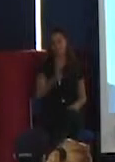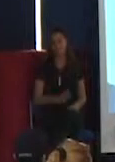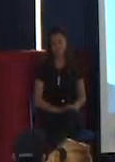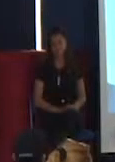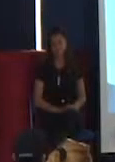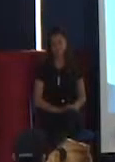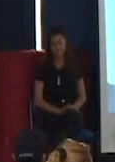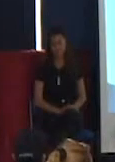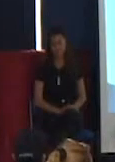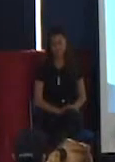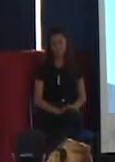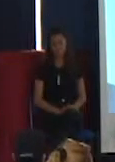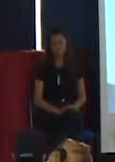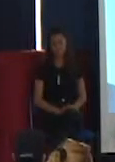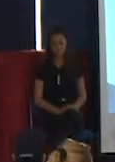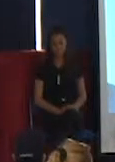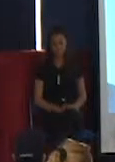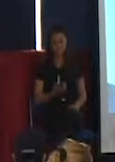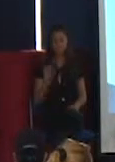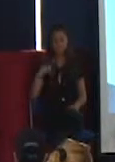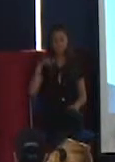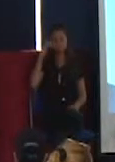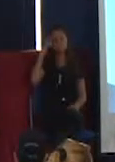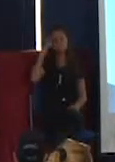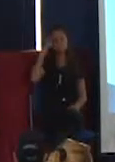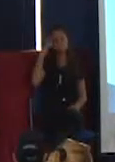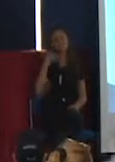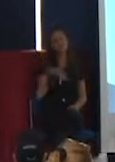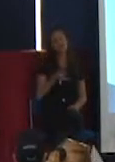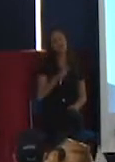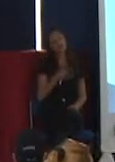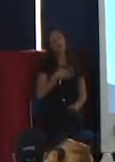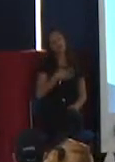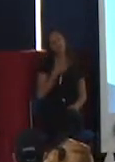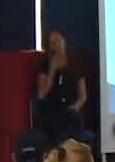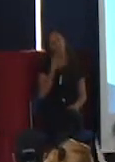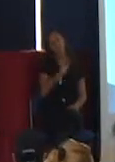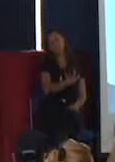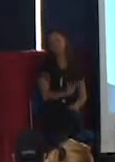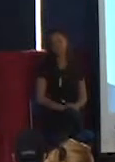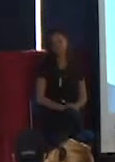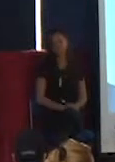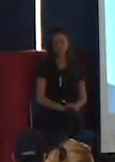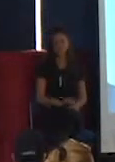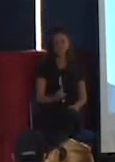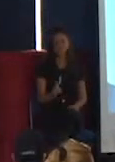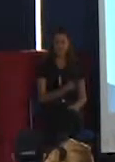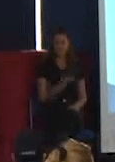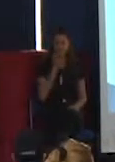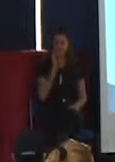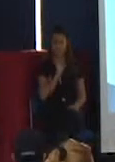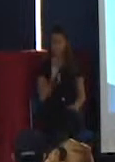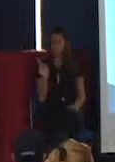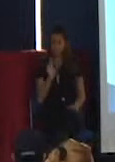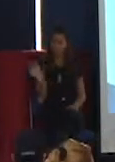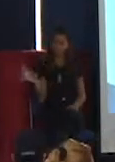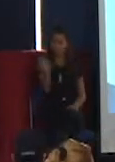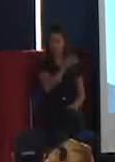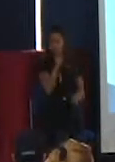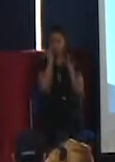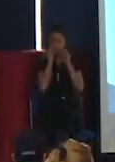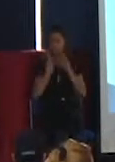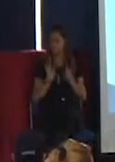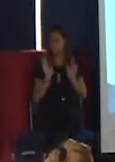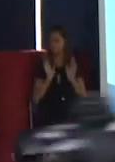Porque pensamos que siempre le vamos a dar el pobrecito. Pobrecito no, todos somos seres humanos,